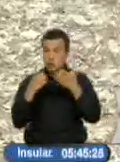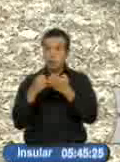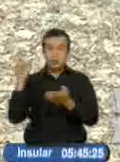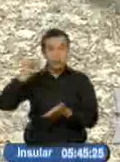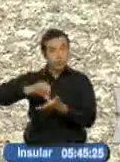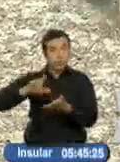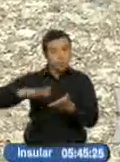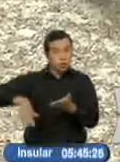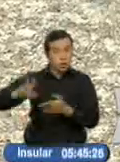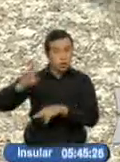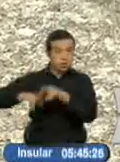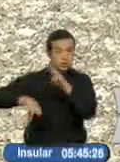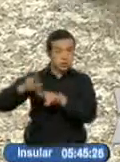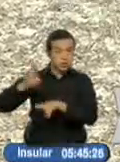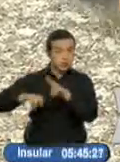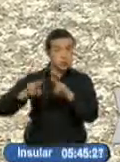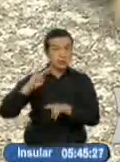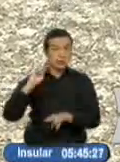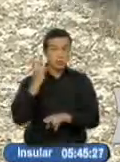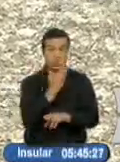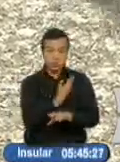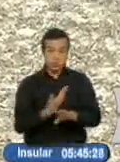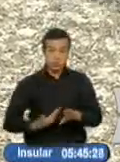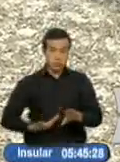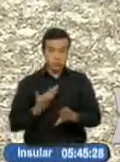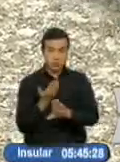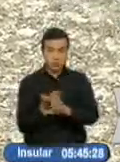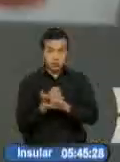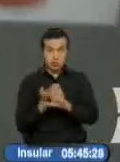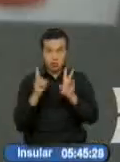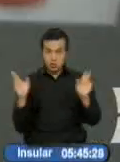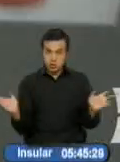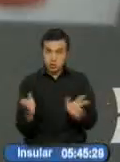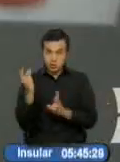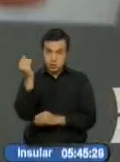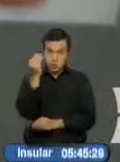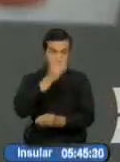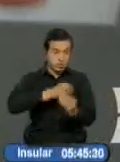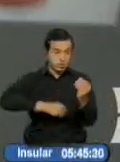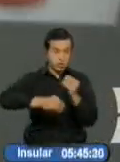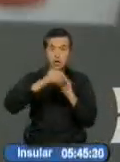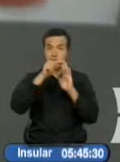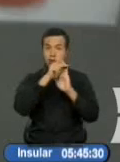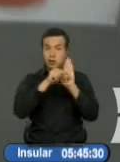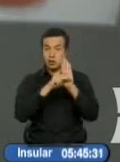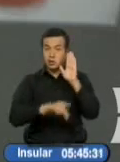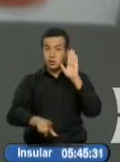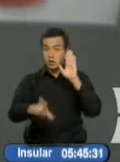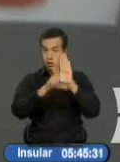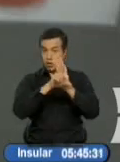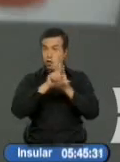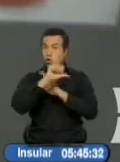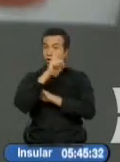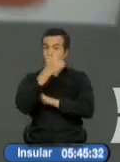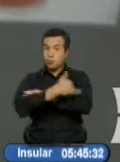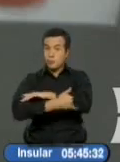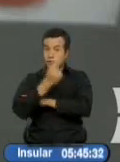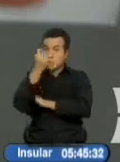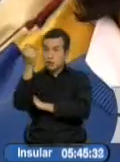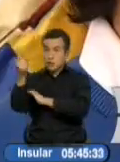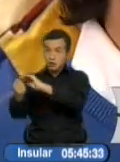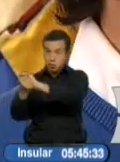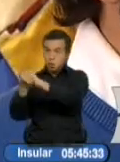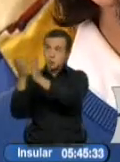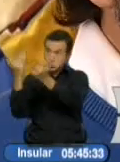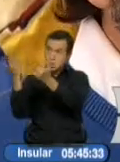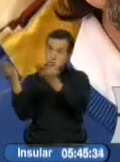La segunda acción propuesta por el Ejecutivo tiene que ver con los incentivos a la inversión, para lo cual se propone una normativa que viabilice la repatriación de capitales en el exterior,